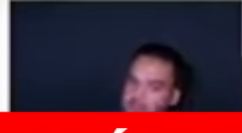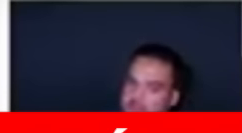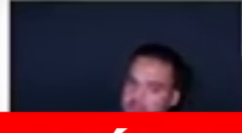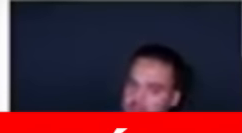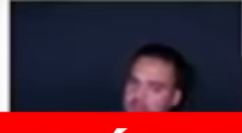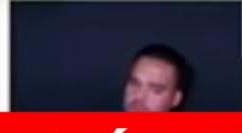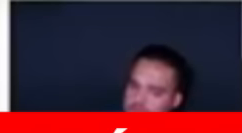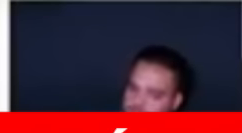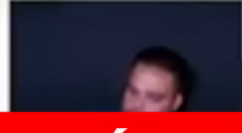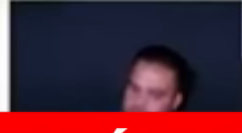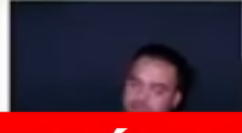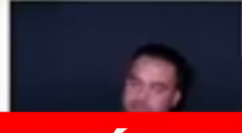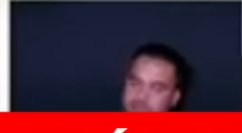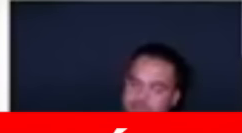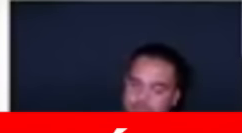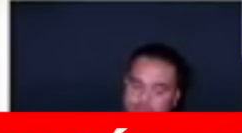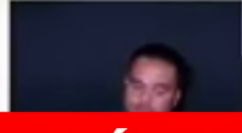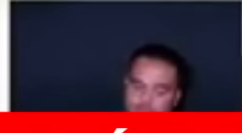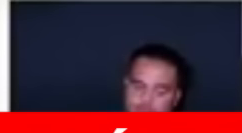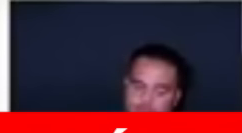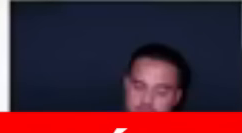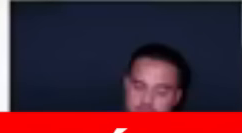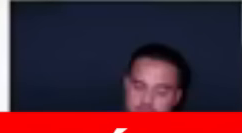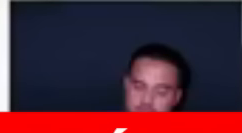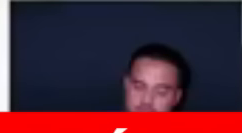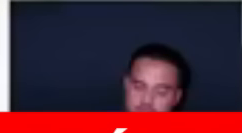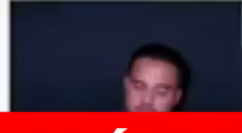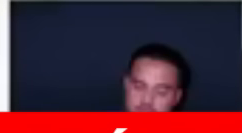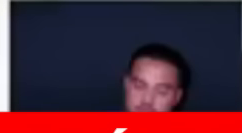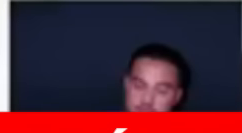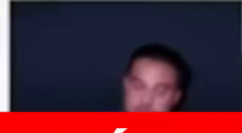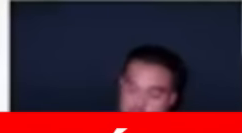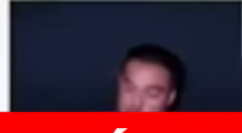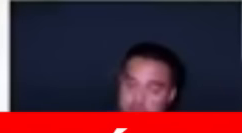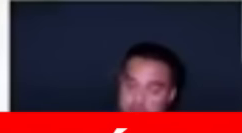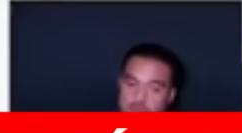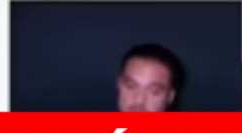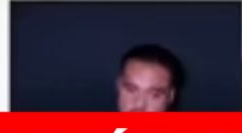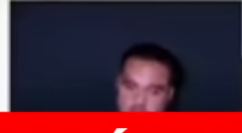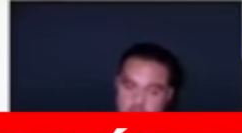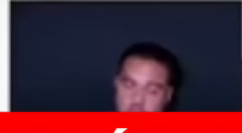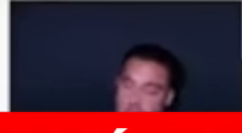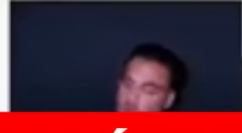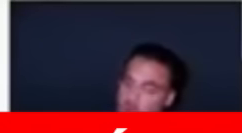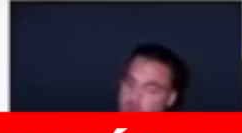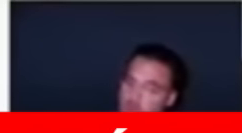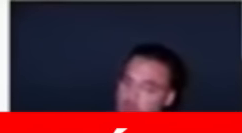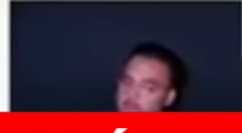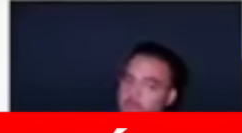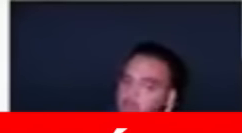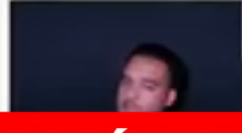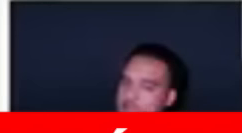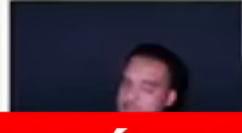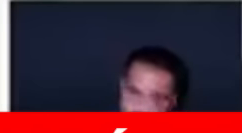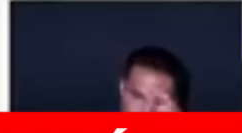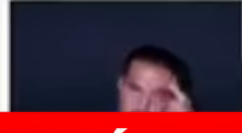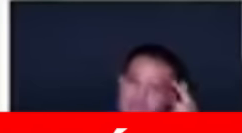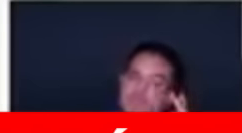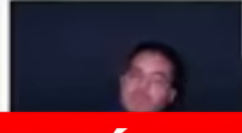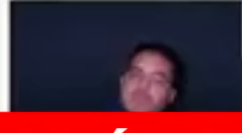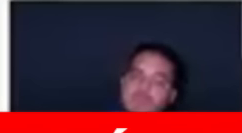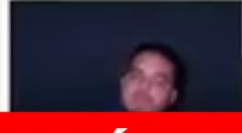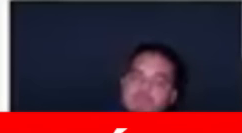contigo. Estamos contigo como autoridad y como amiga y como